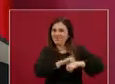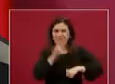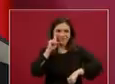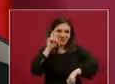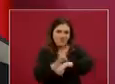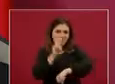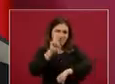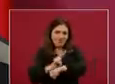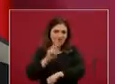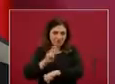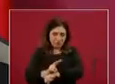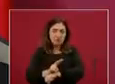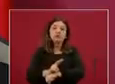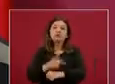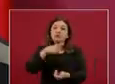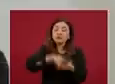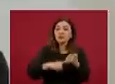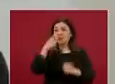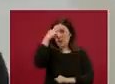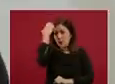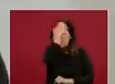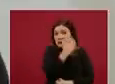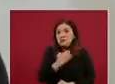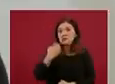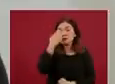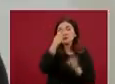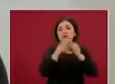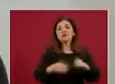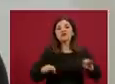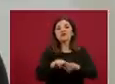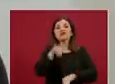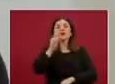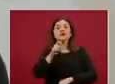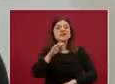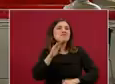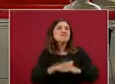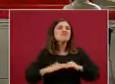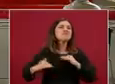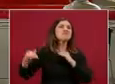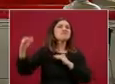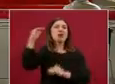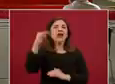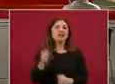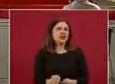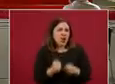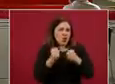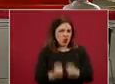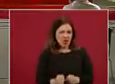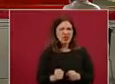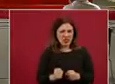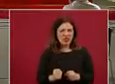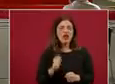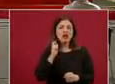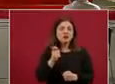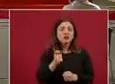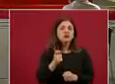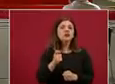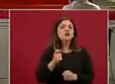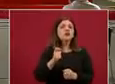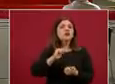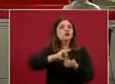tenían en su evaluación y en su ponderación los criterios de máxima seguridad. En la medida que